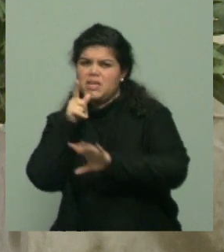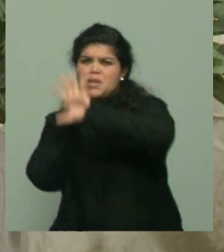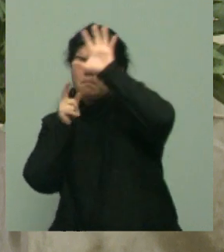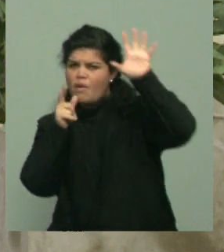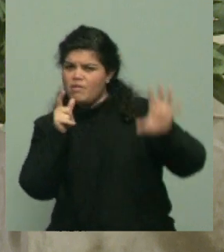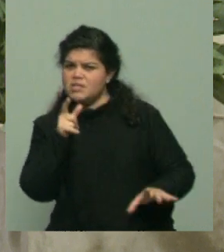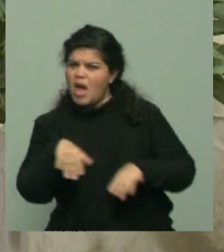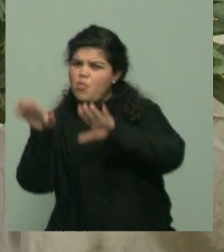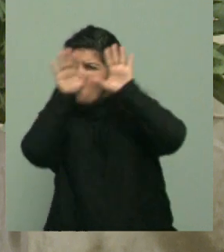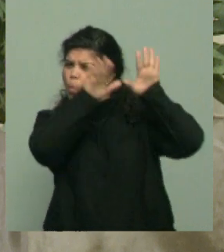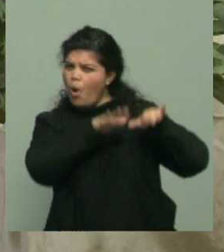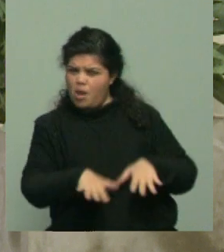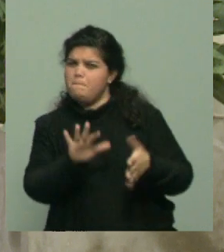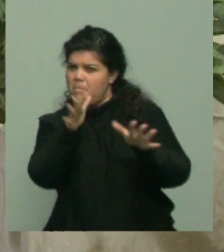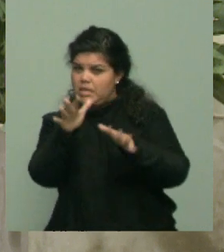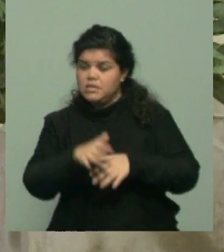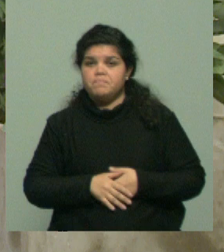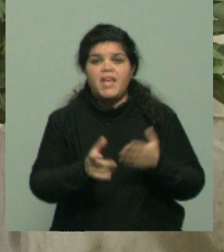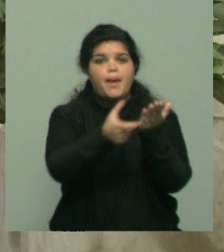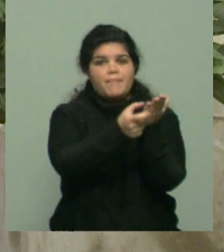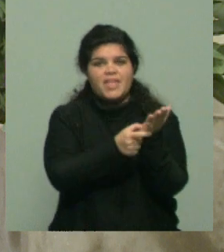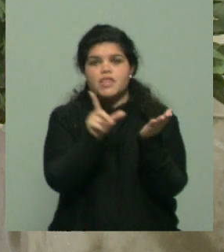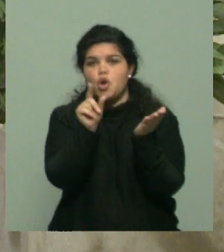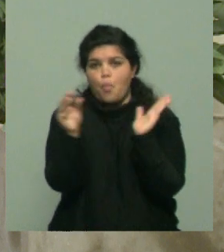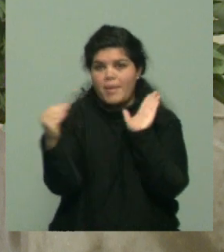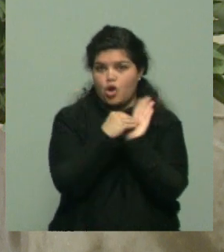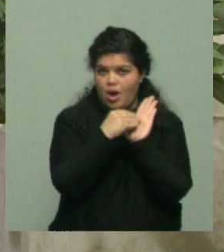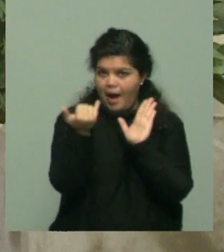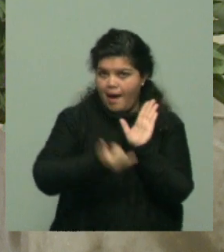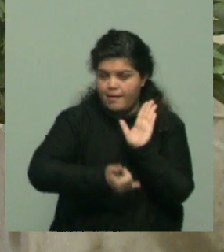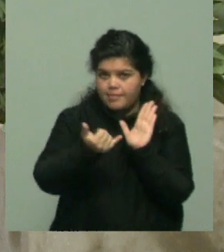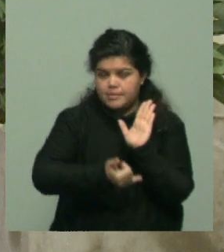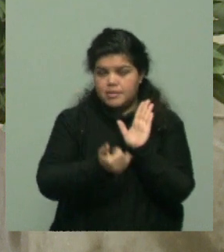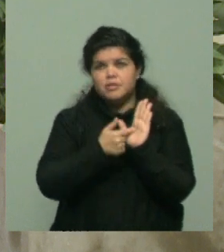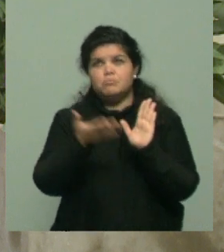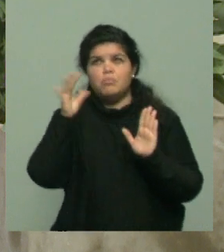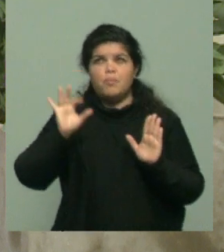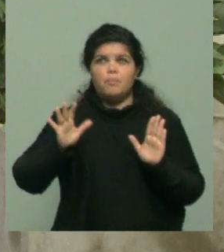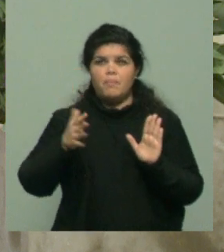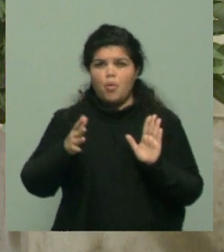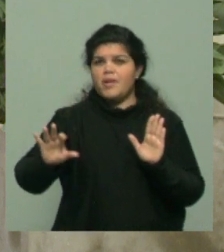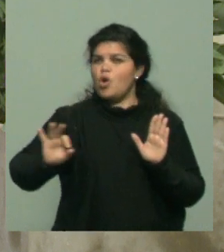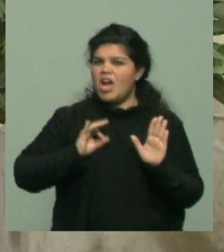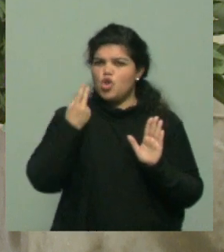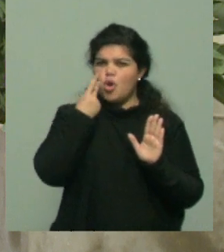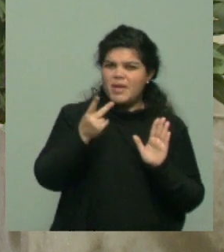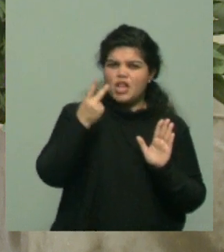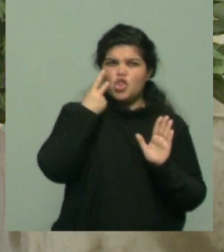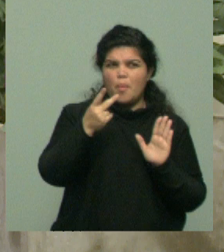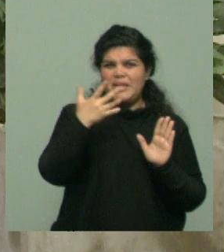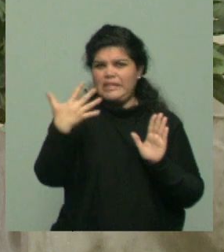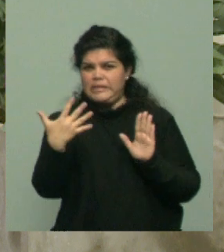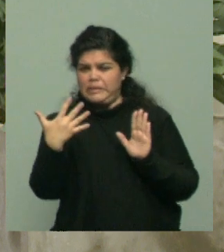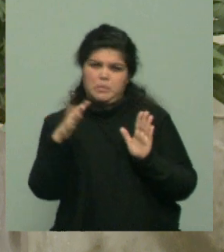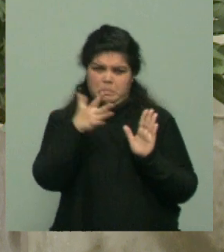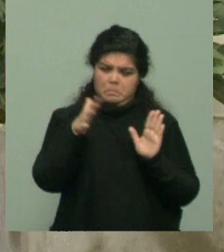país. Los expedientes tienen un número, ¿no? Sí. Y yo recuerdo que cerca de la década del 2000 o los primeros 5 o 6 años de práctica profesional,